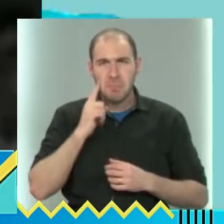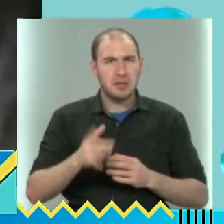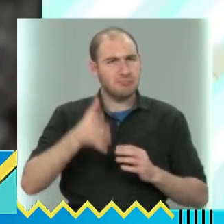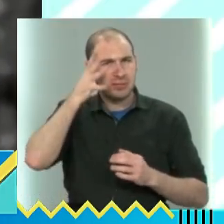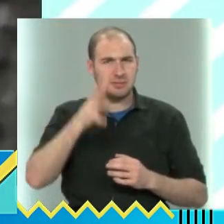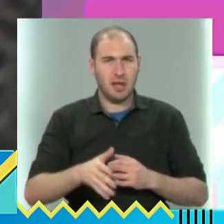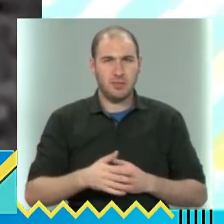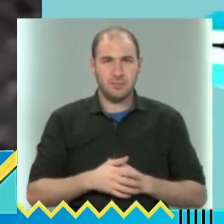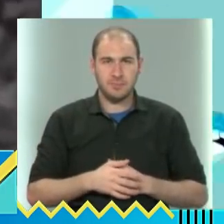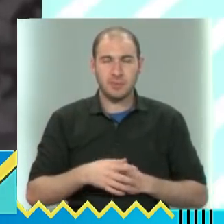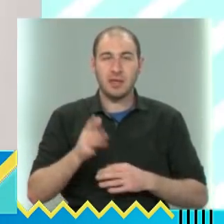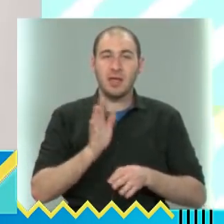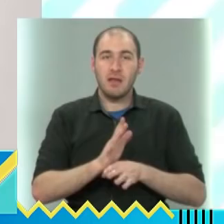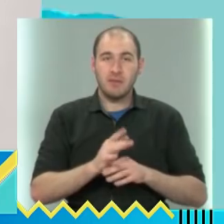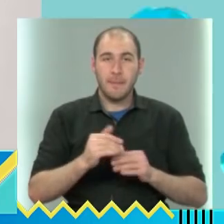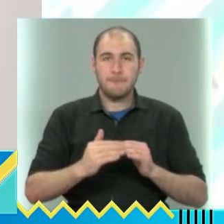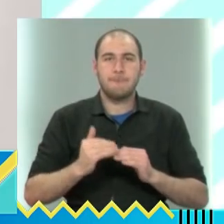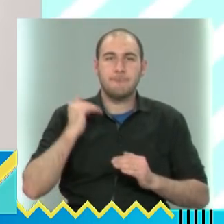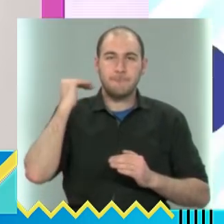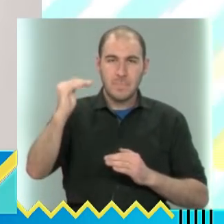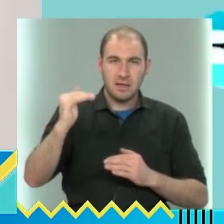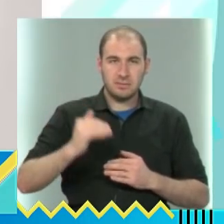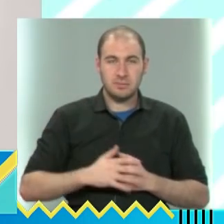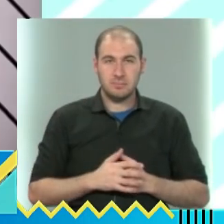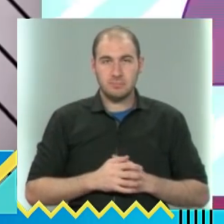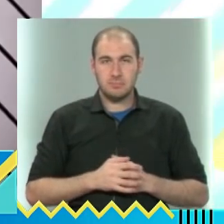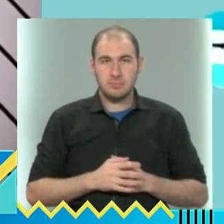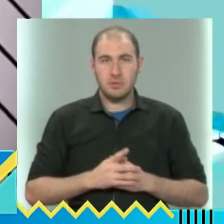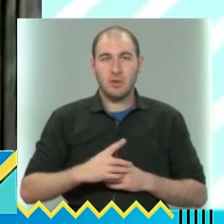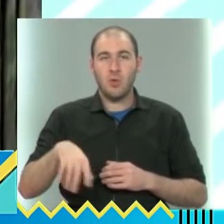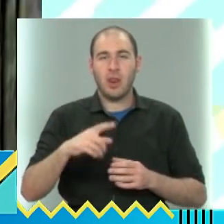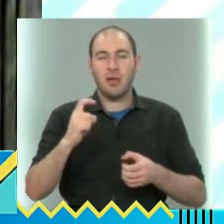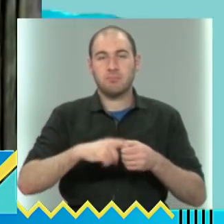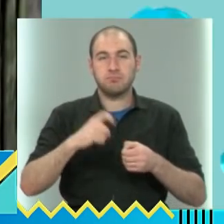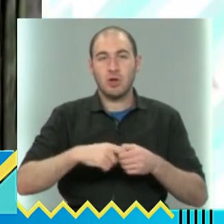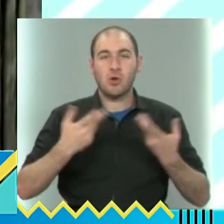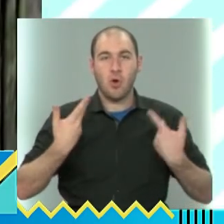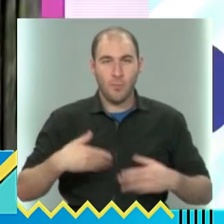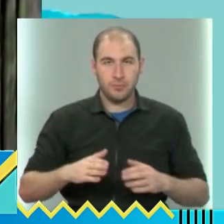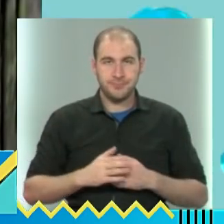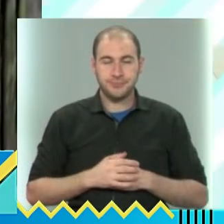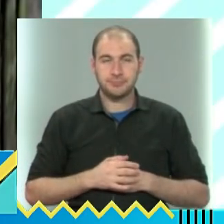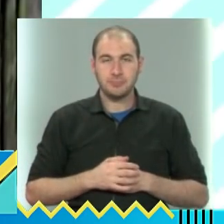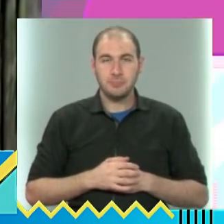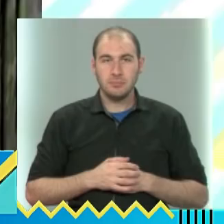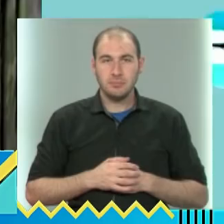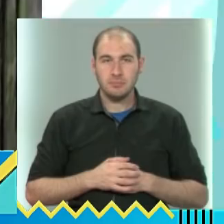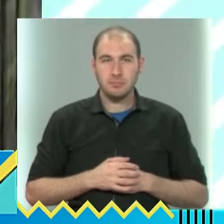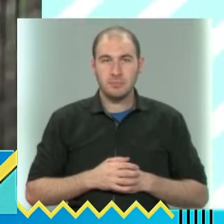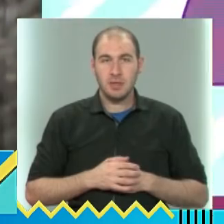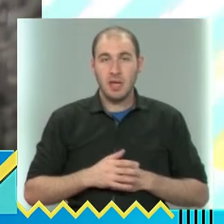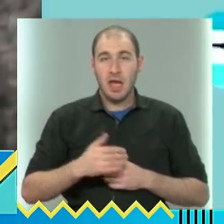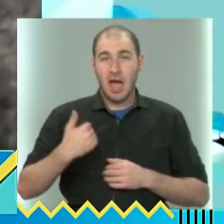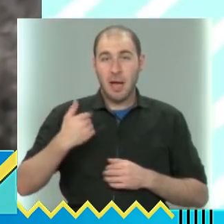altos y significativamente mayores, además, que en los de la explotación petrolera convencional. En